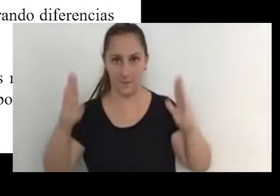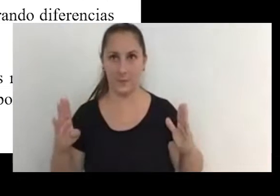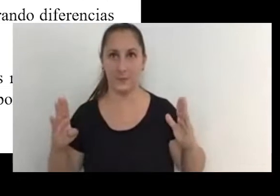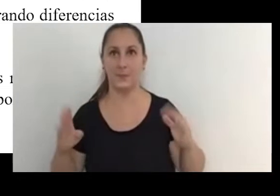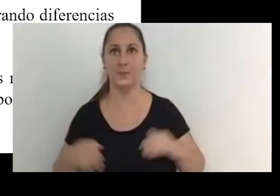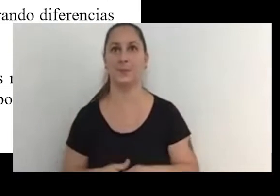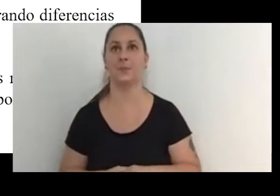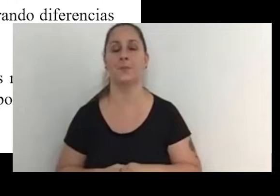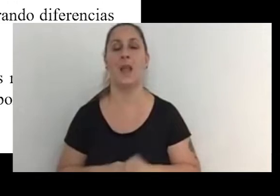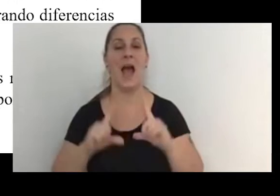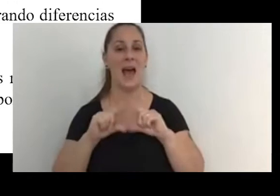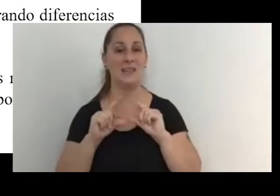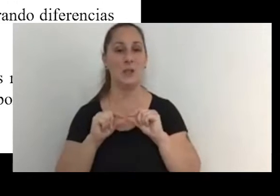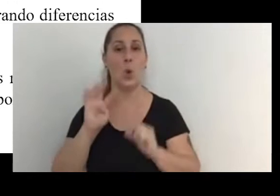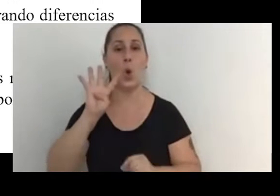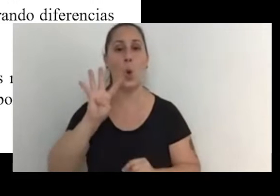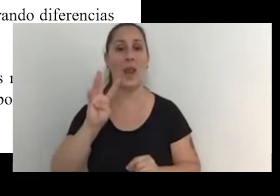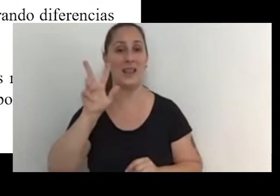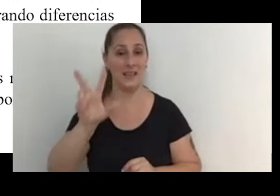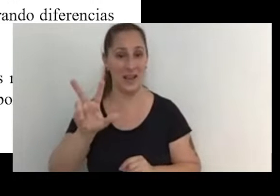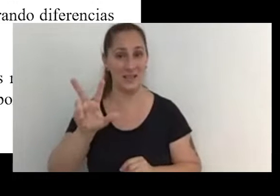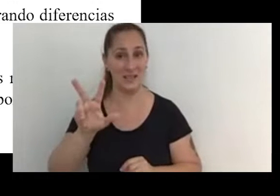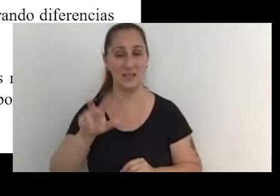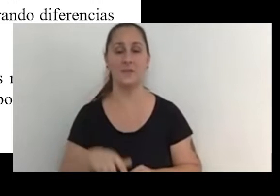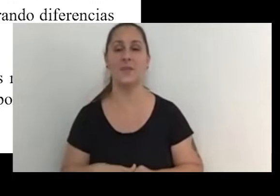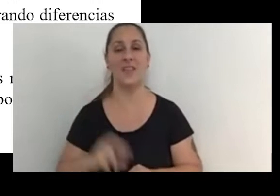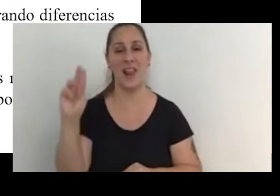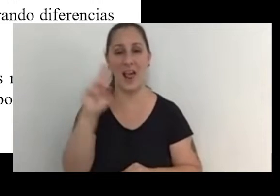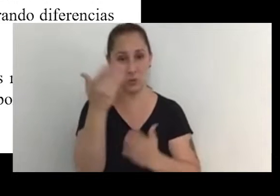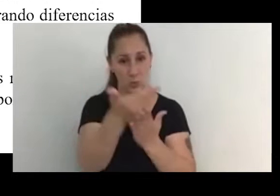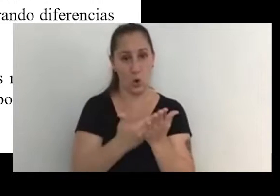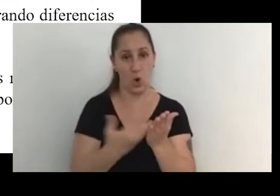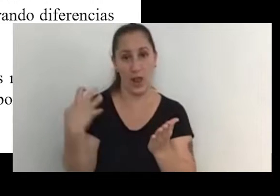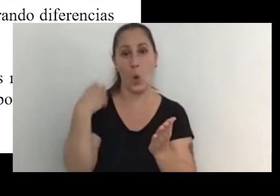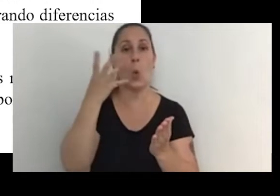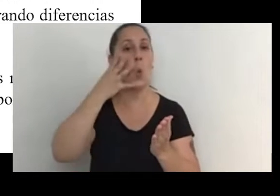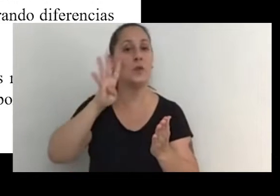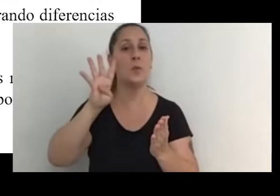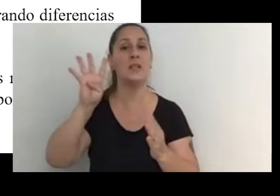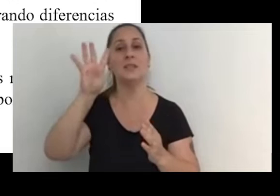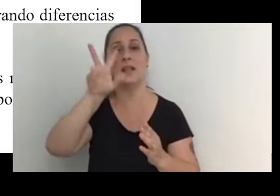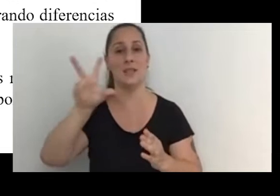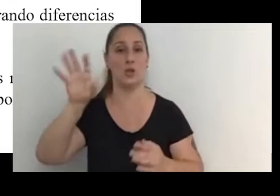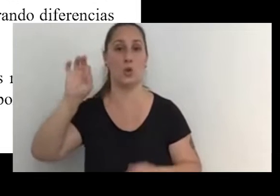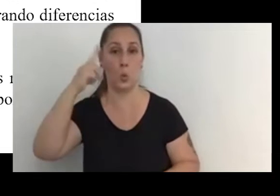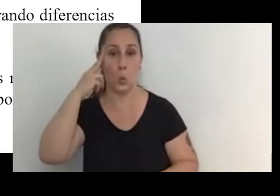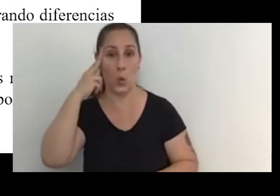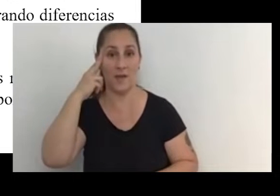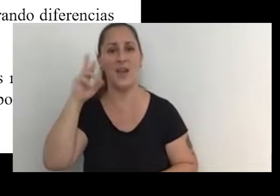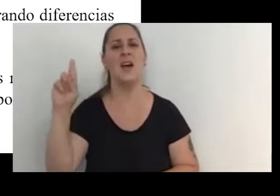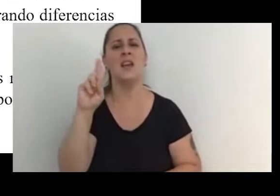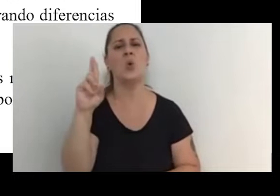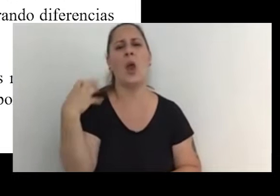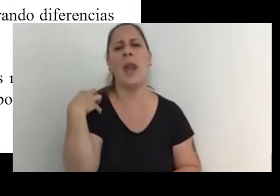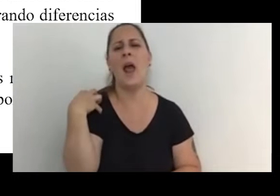el artículo 43 es el de la Resolución General 4309, resolución general que marca